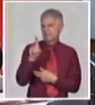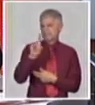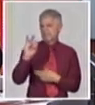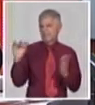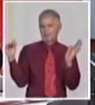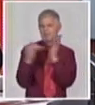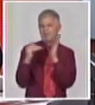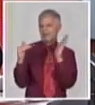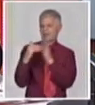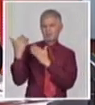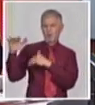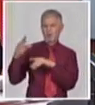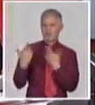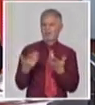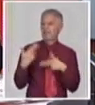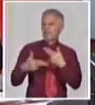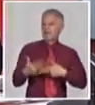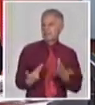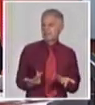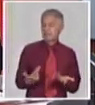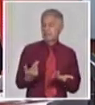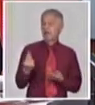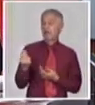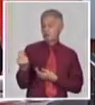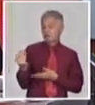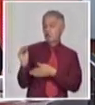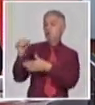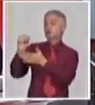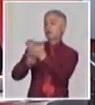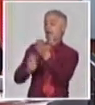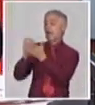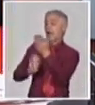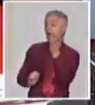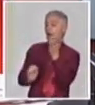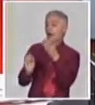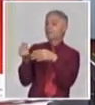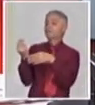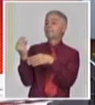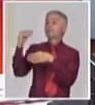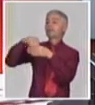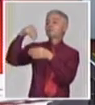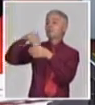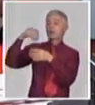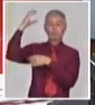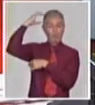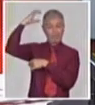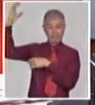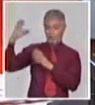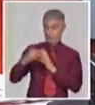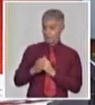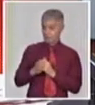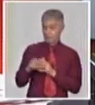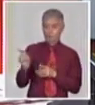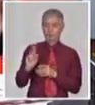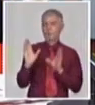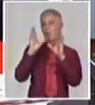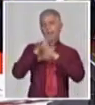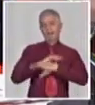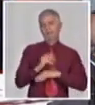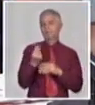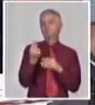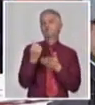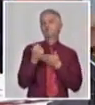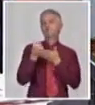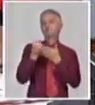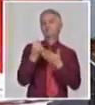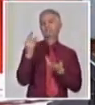17.878 millones? Se los cobra al presupuesto del Estado. Eso no es que se quedó sin subsidio y se quedó en el aire. Las personas